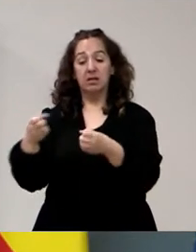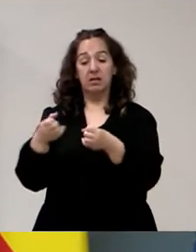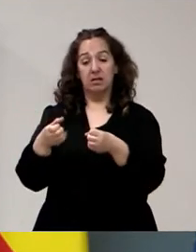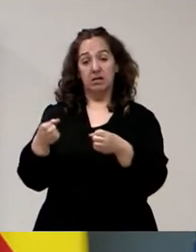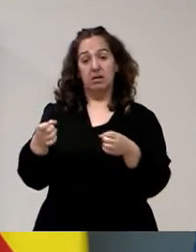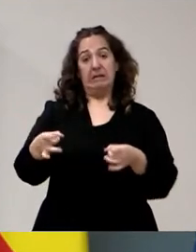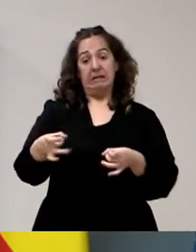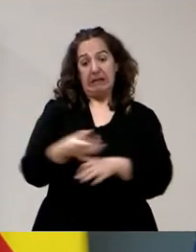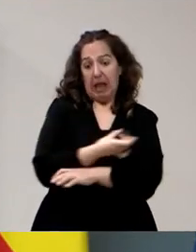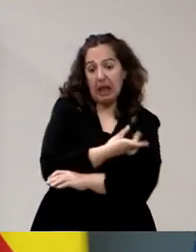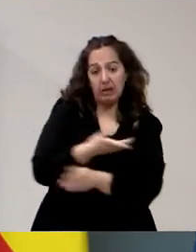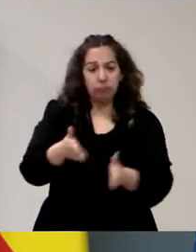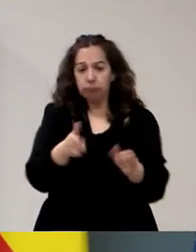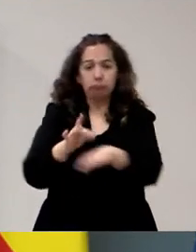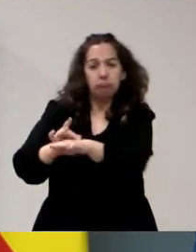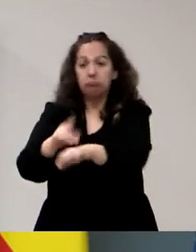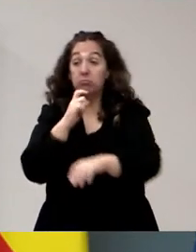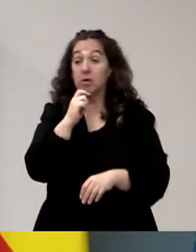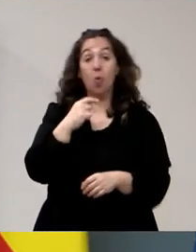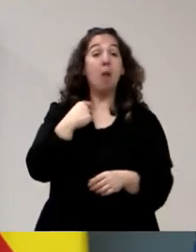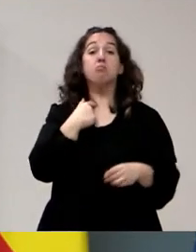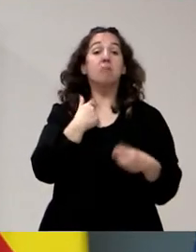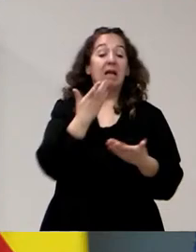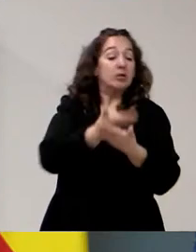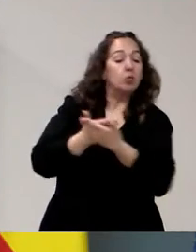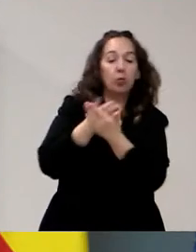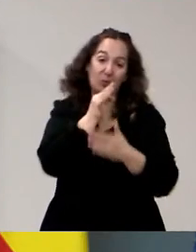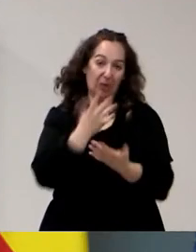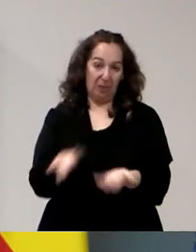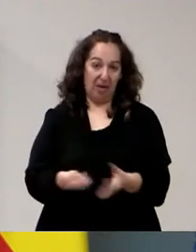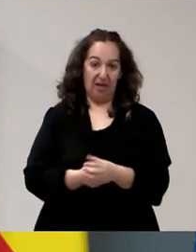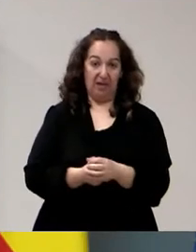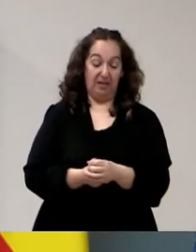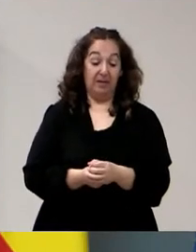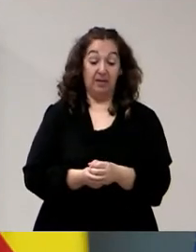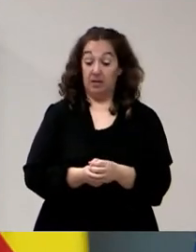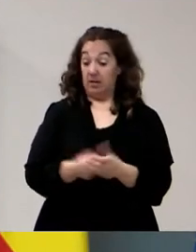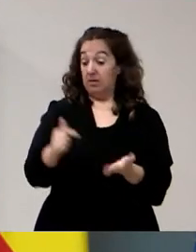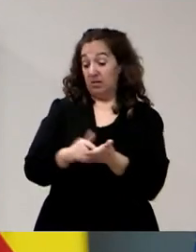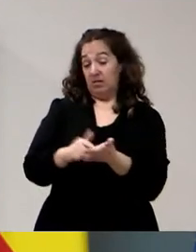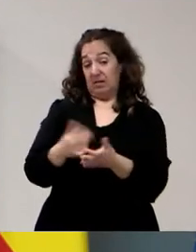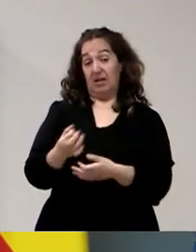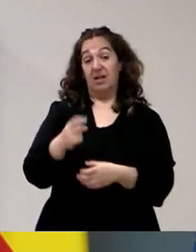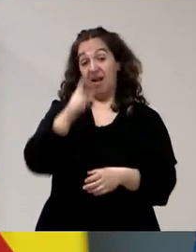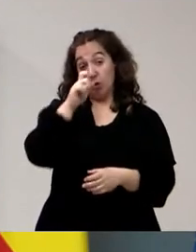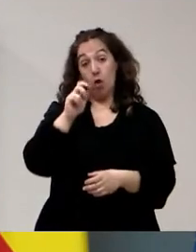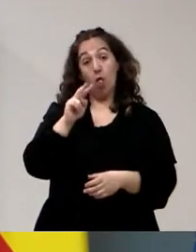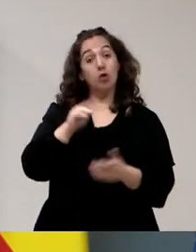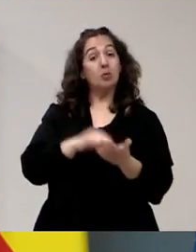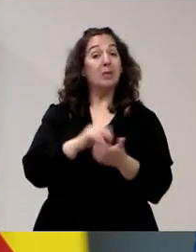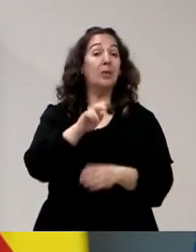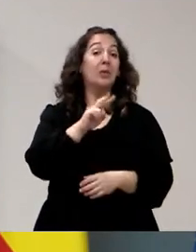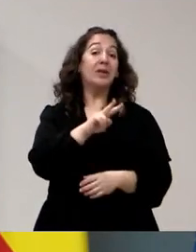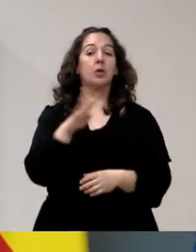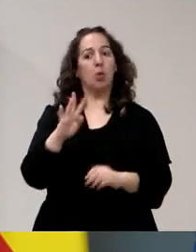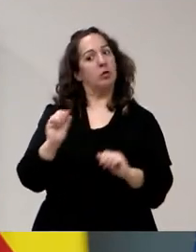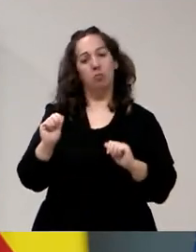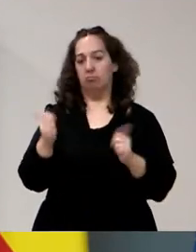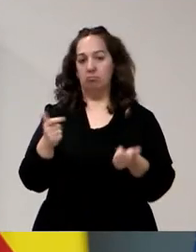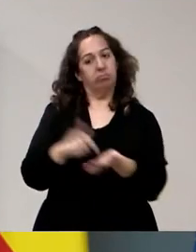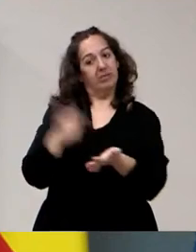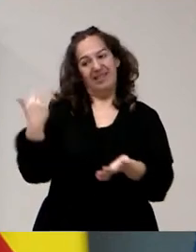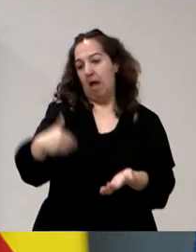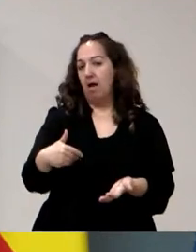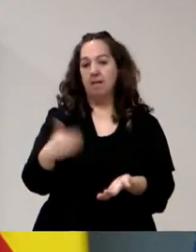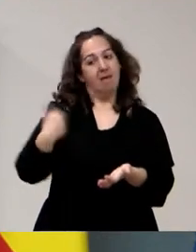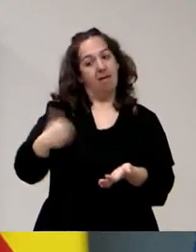porque continuamos perdidos en estudios y reclamamos que en 2024 pues se inicie al